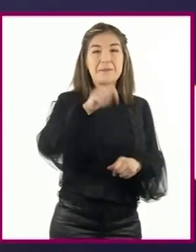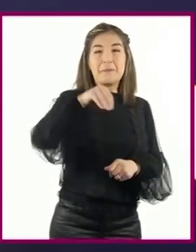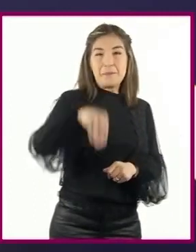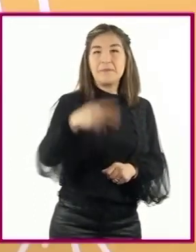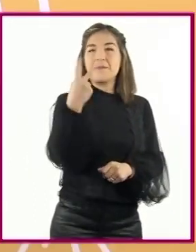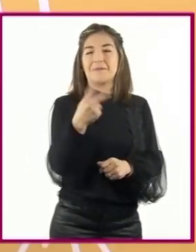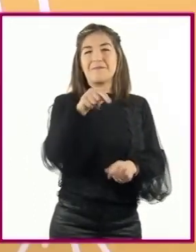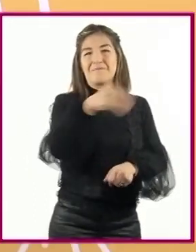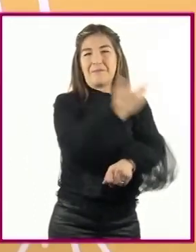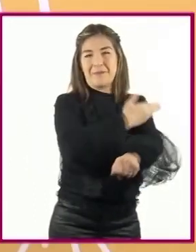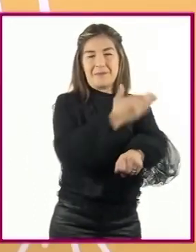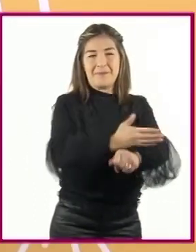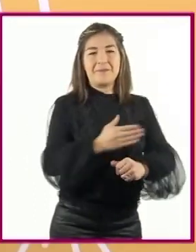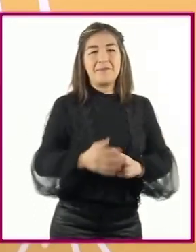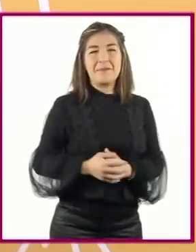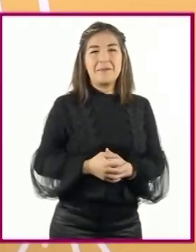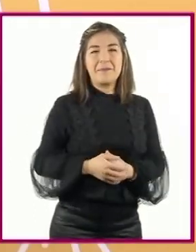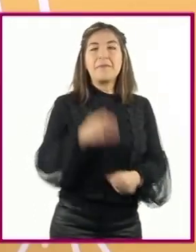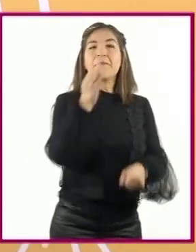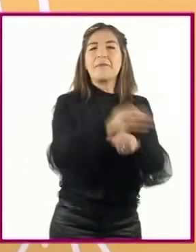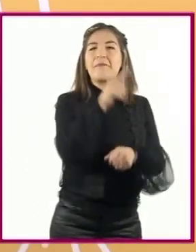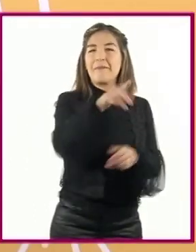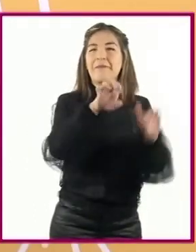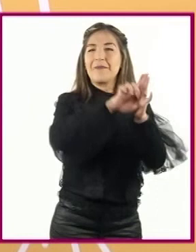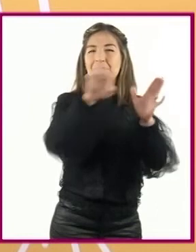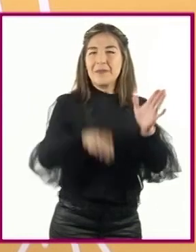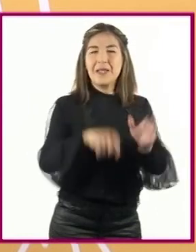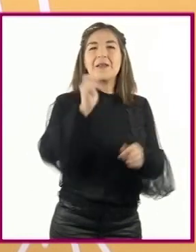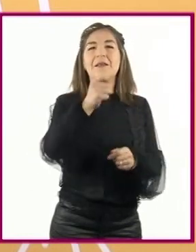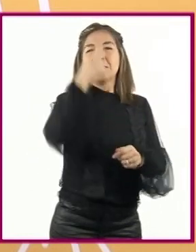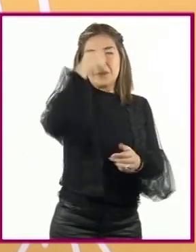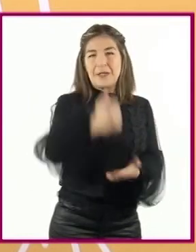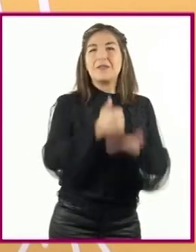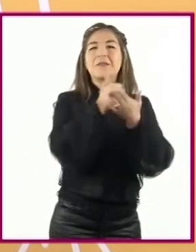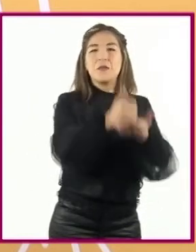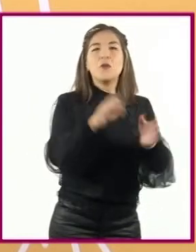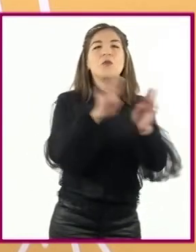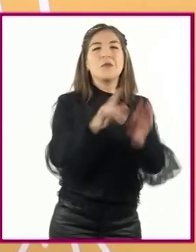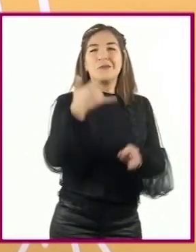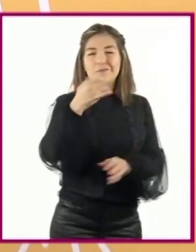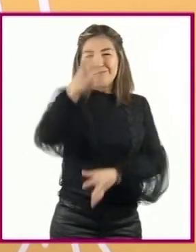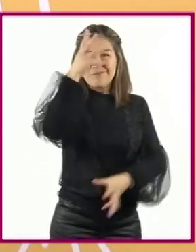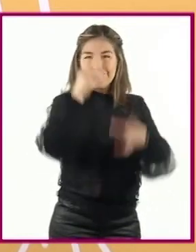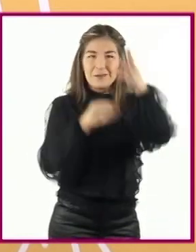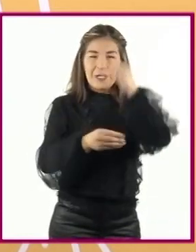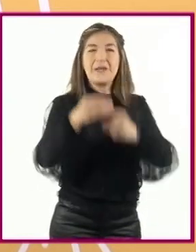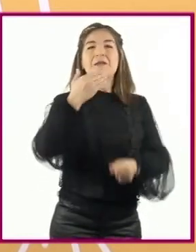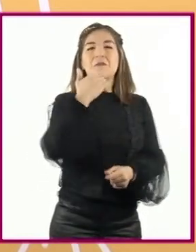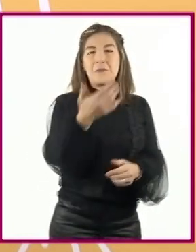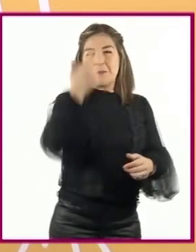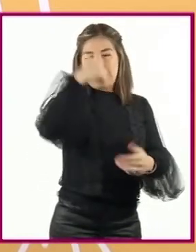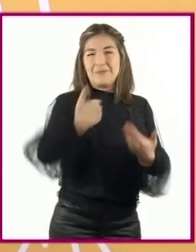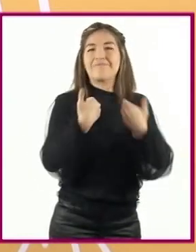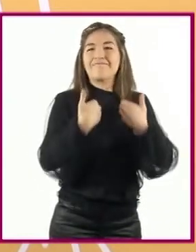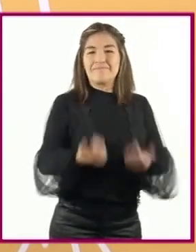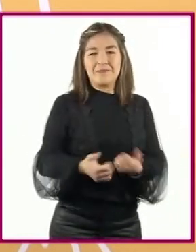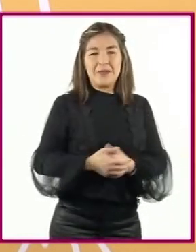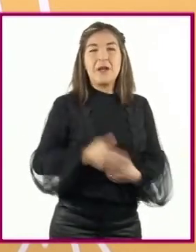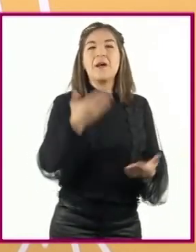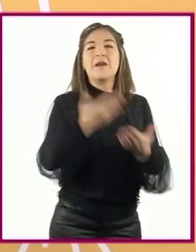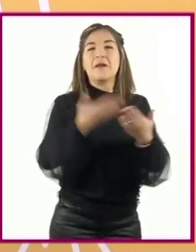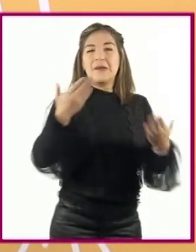madera. Con estos ejemplos pensamos en apoyarles en lograr un aprendizaje con sentido y significado.